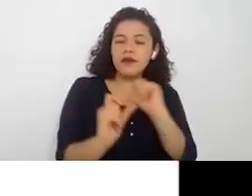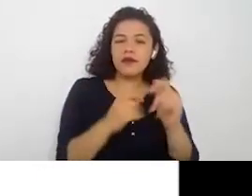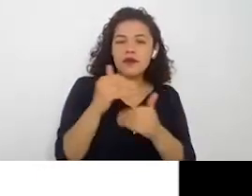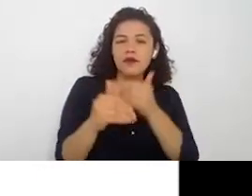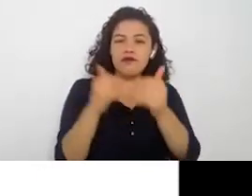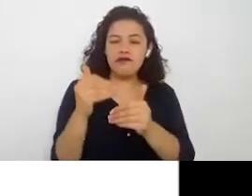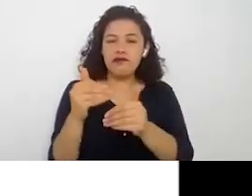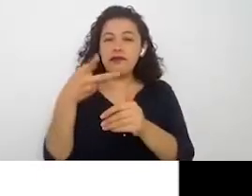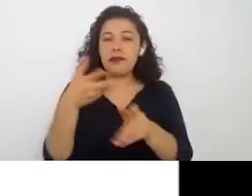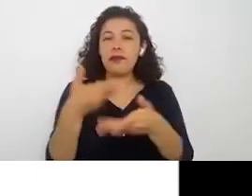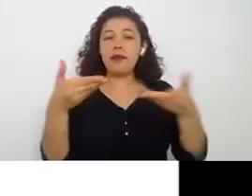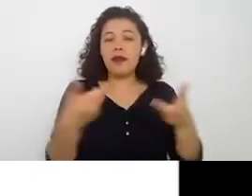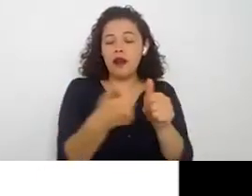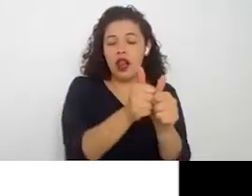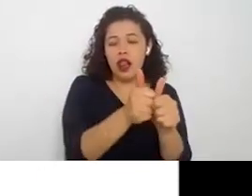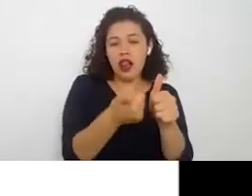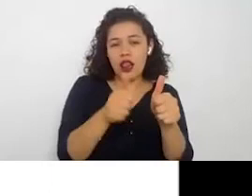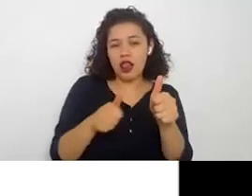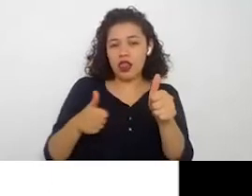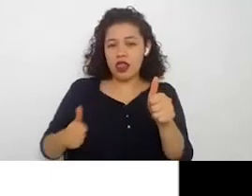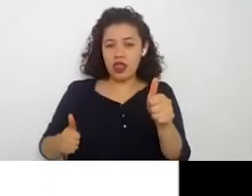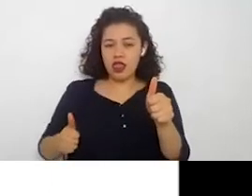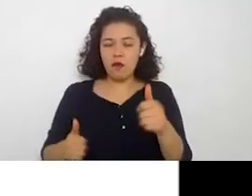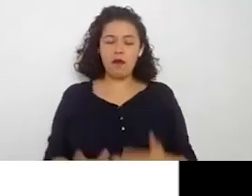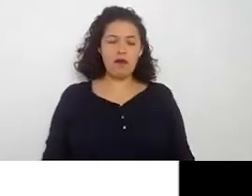un retroceso, ¿sí? Un retroceso.